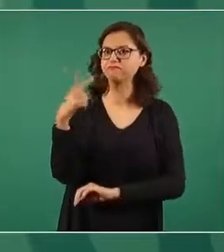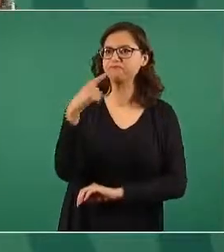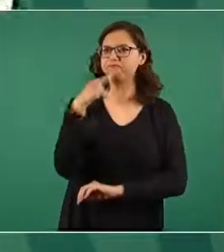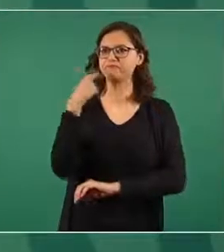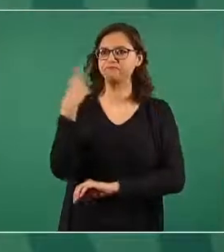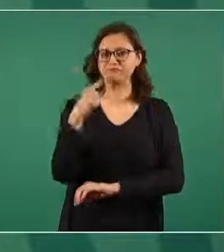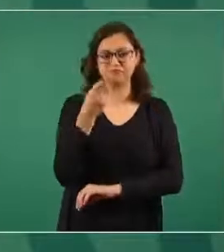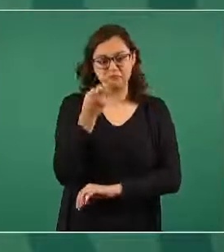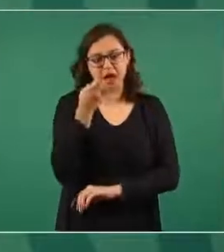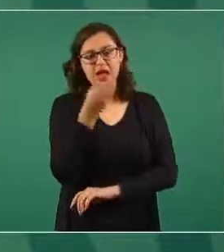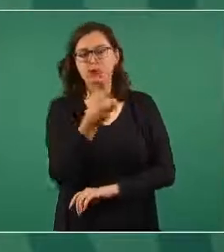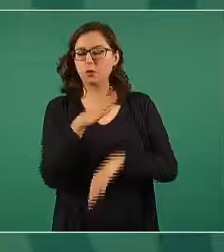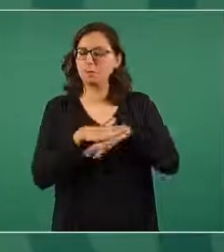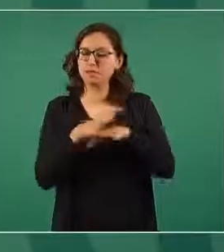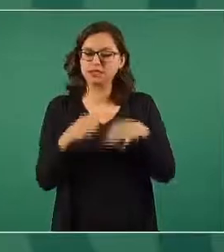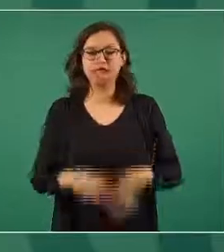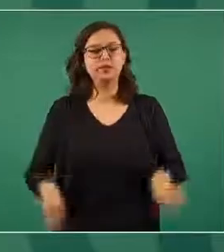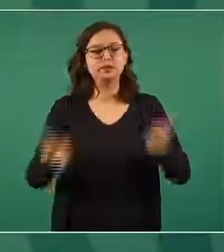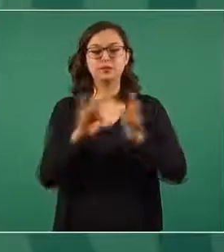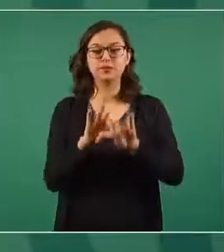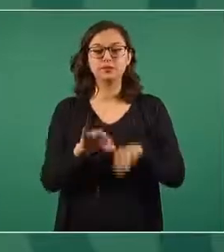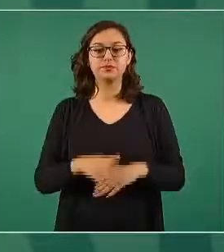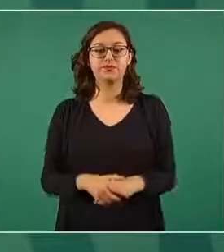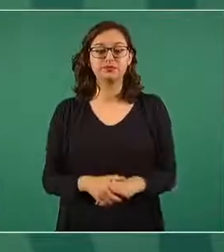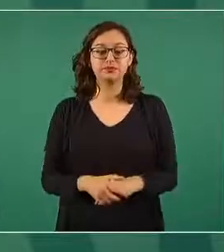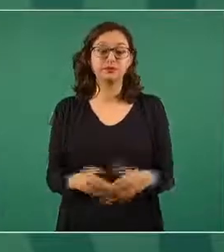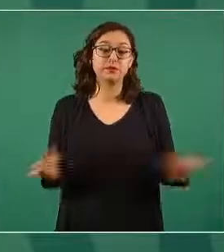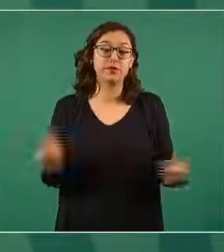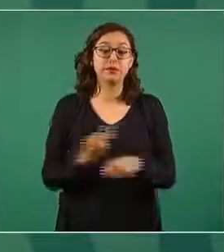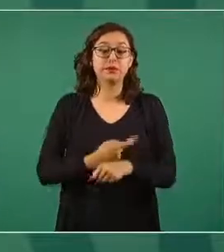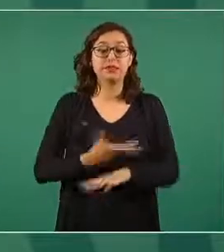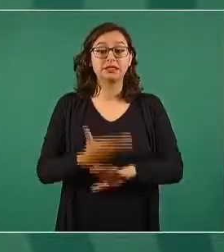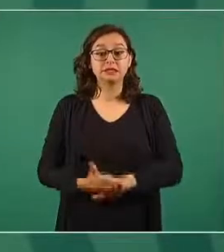El problema es que antes robaban,